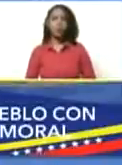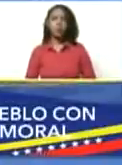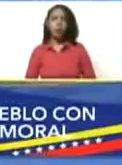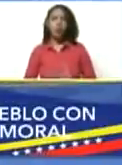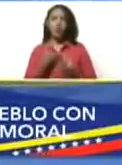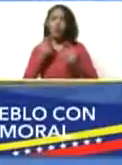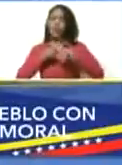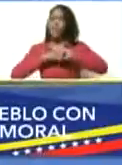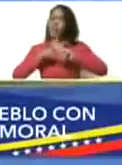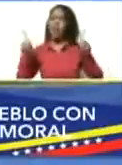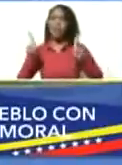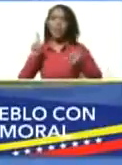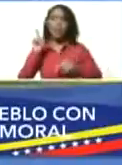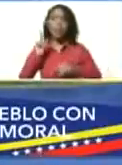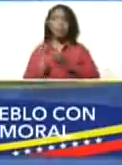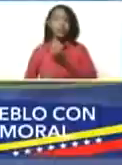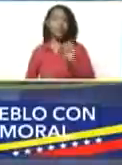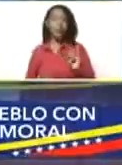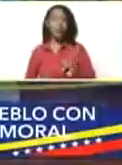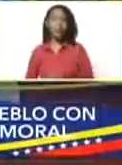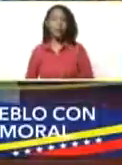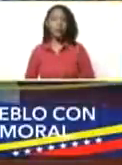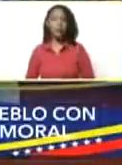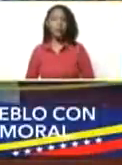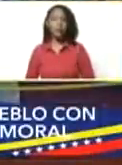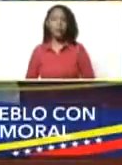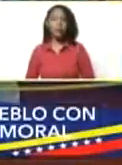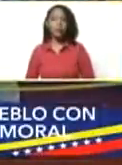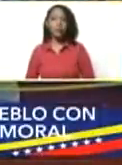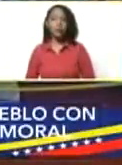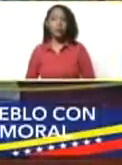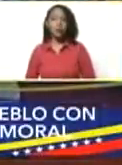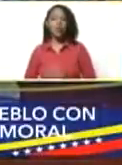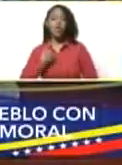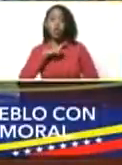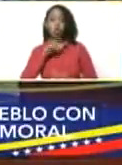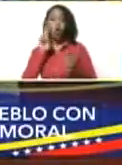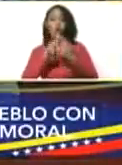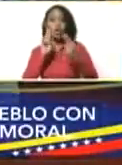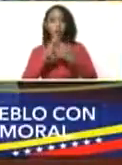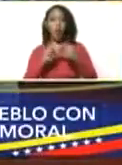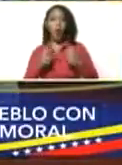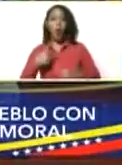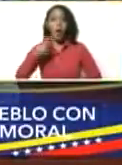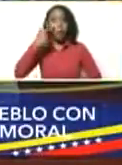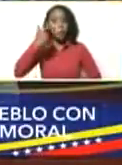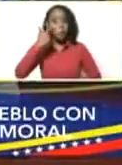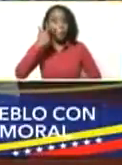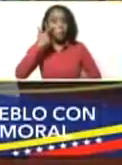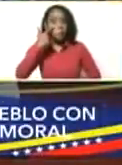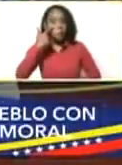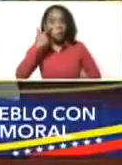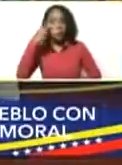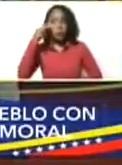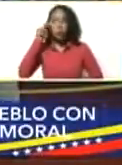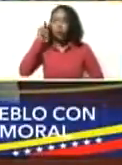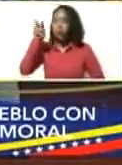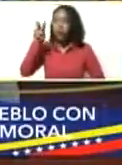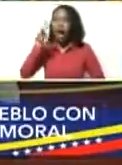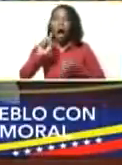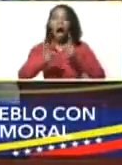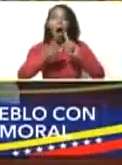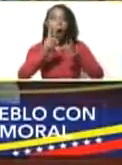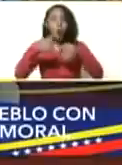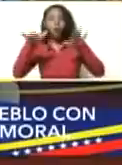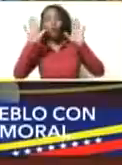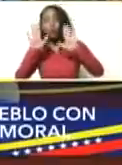muy diferente de esa izquierda que conocimos y vimos con nuestros ojos y que aún por ahí